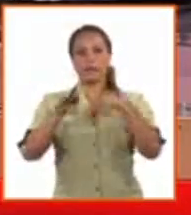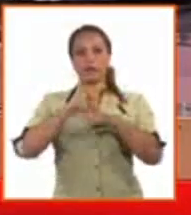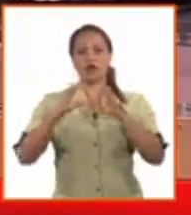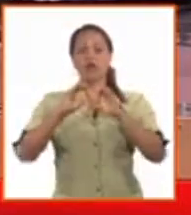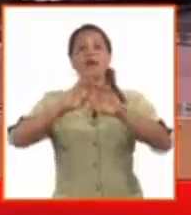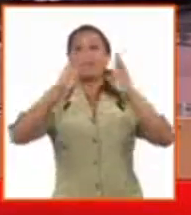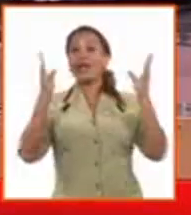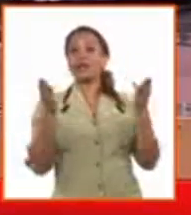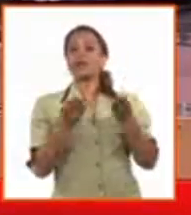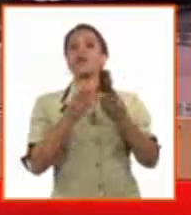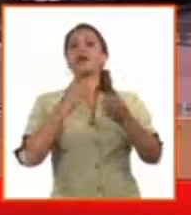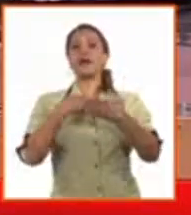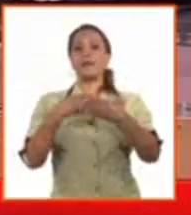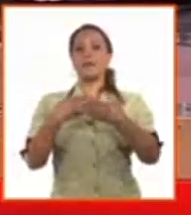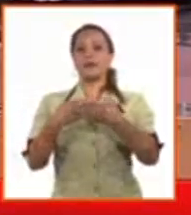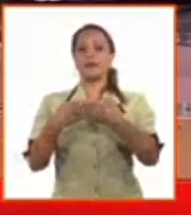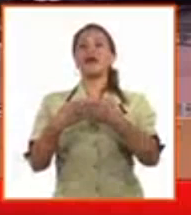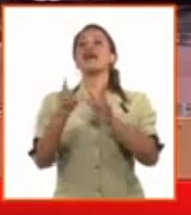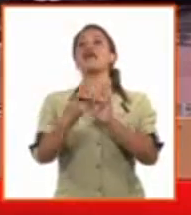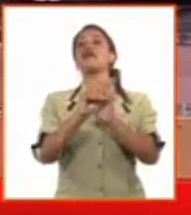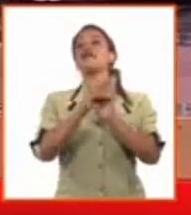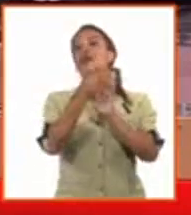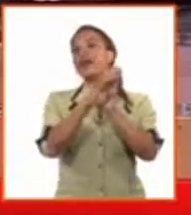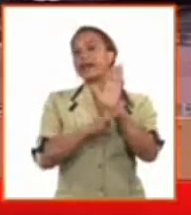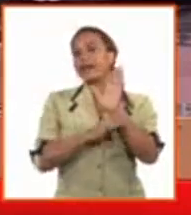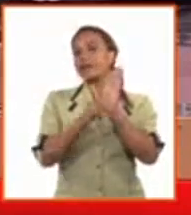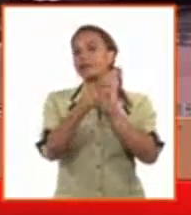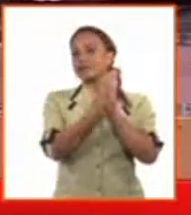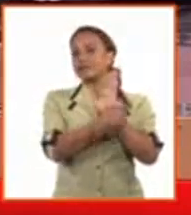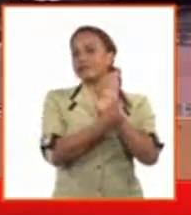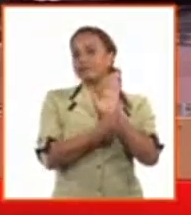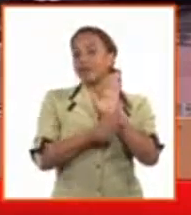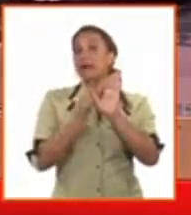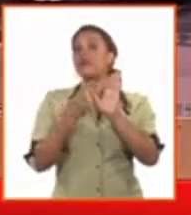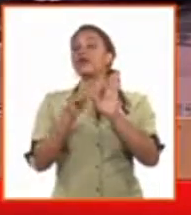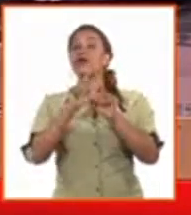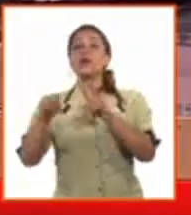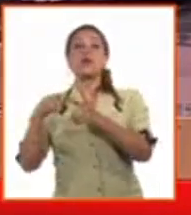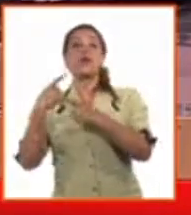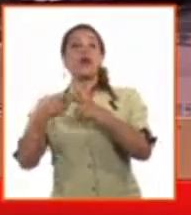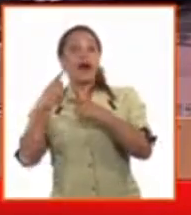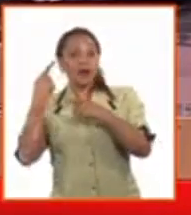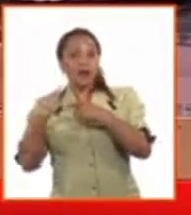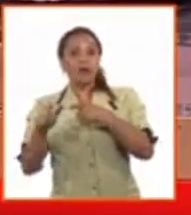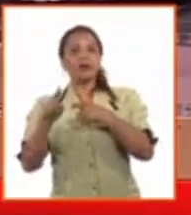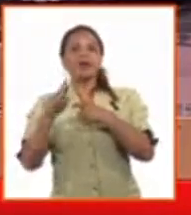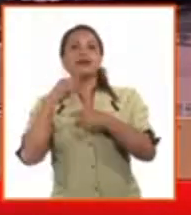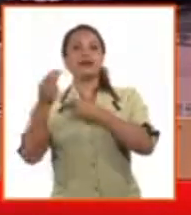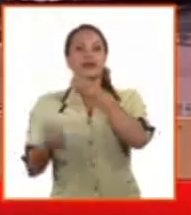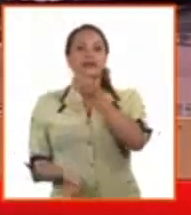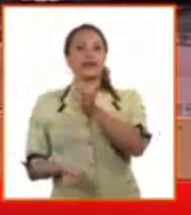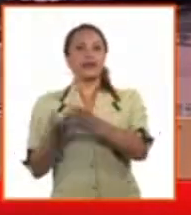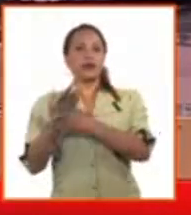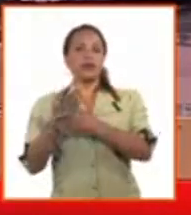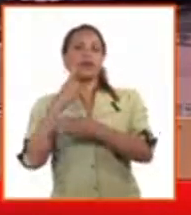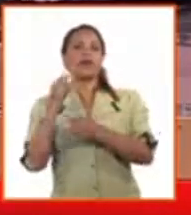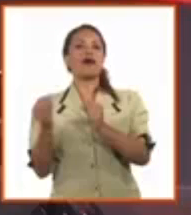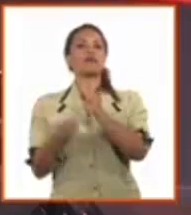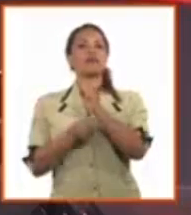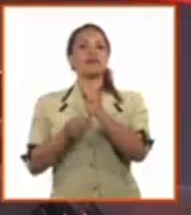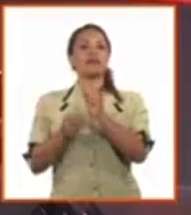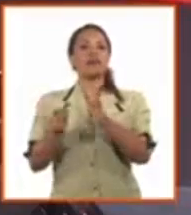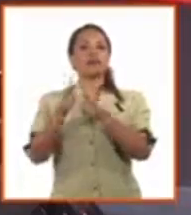que se están aprovechando además está específica que se hizo para incentivar la industria y hay